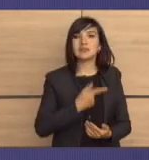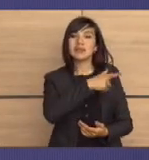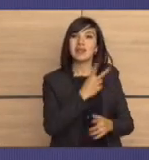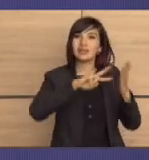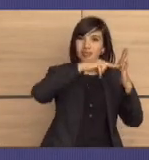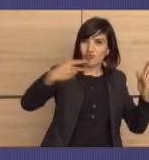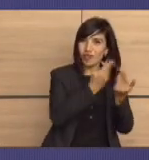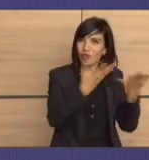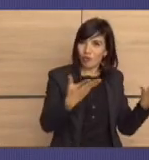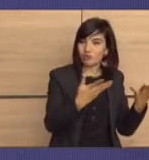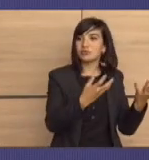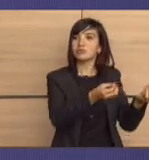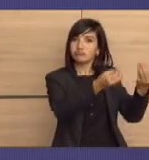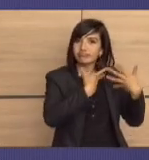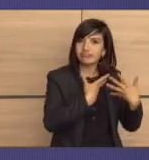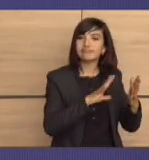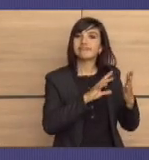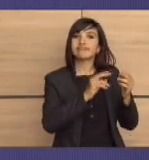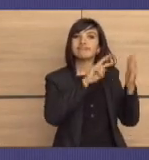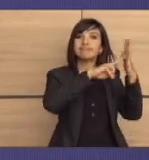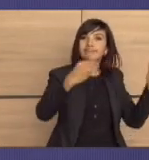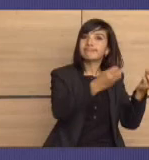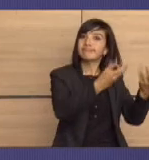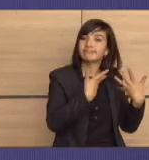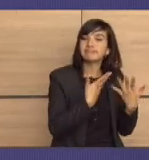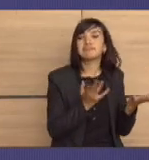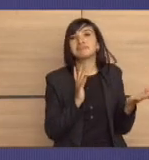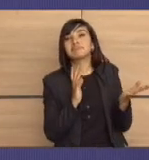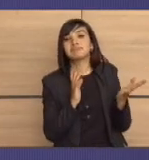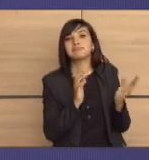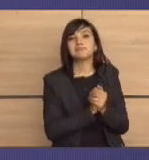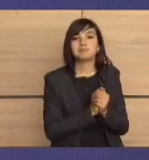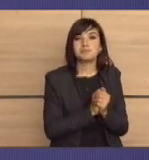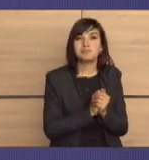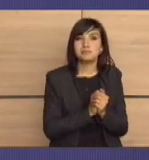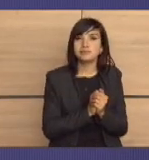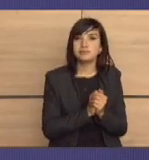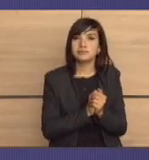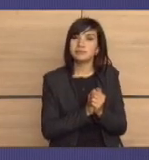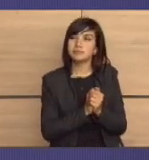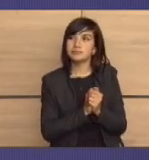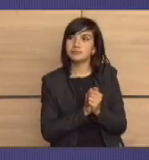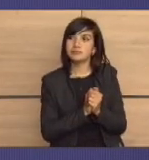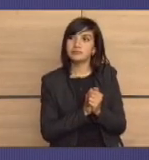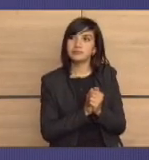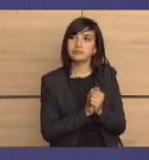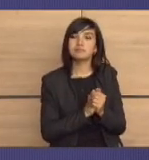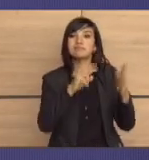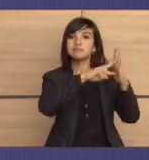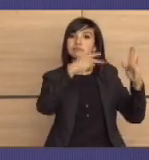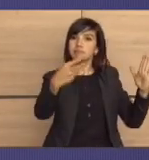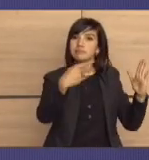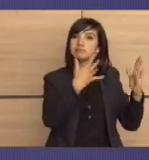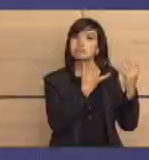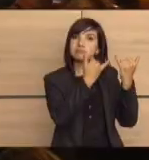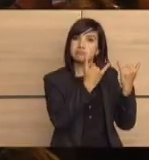¿cierto? Entonces podemos combinar esas tecnologías, tanto las que tenemos en este momento como las tecnologías que